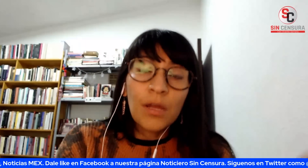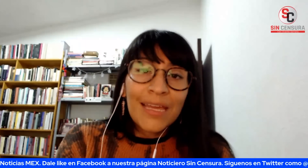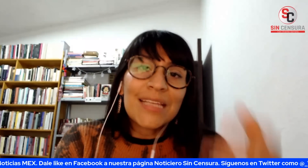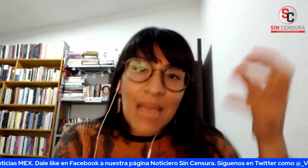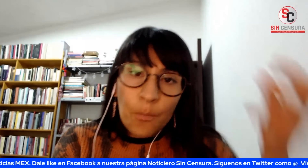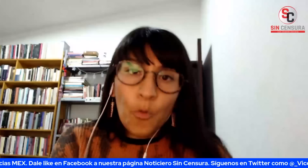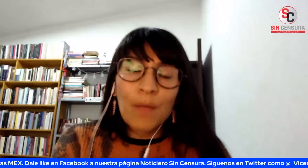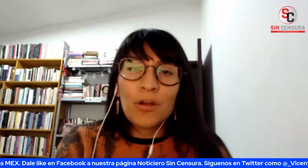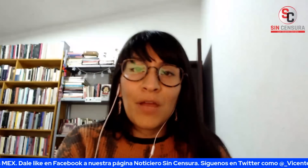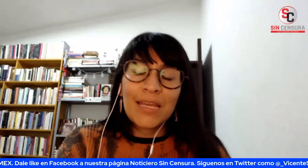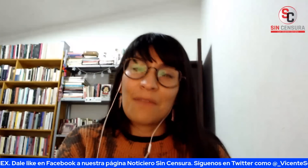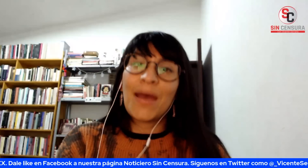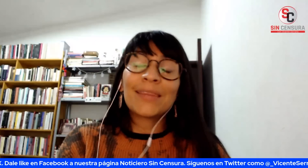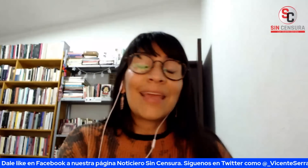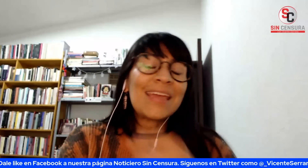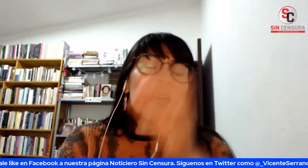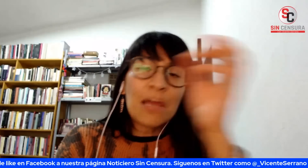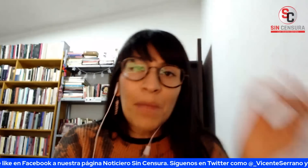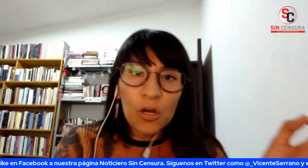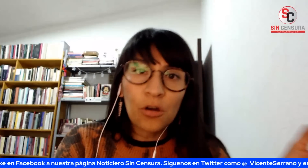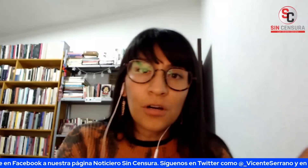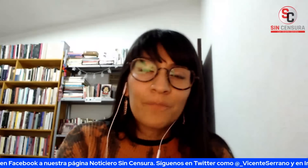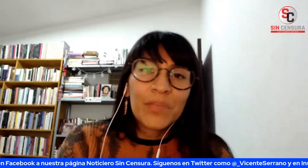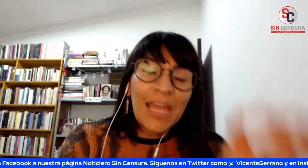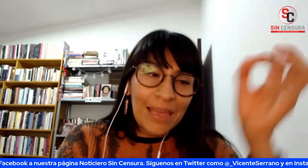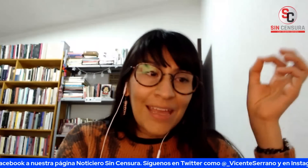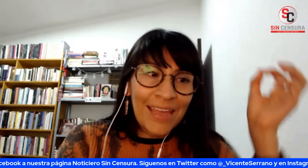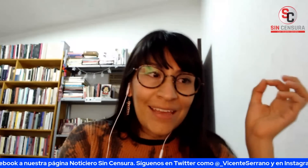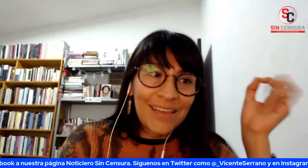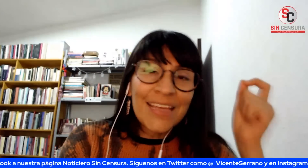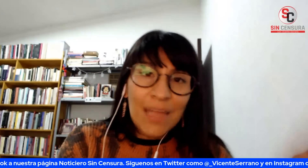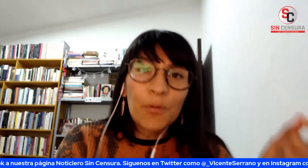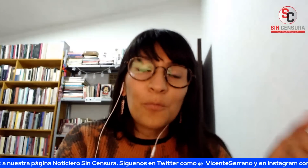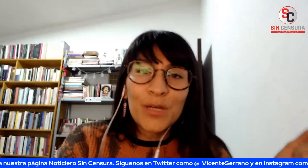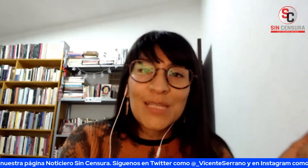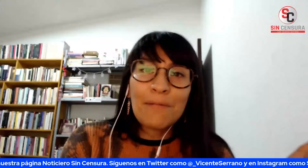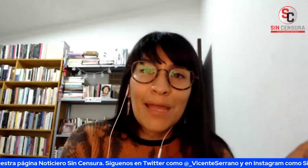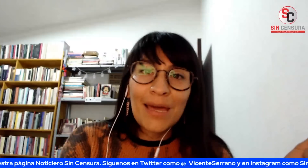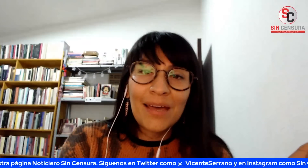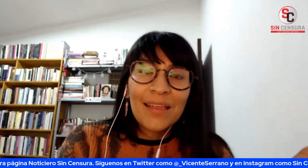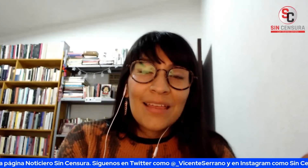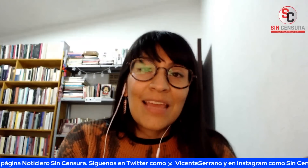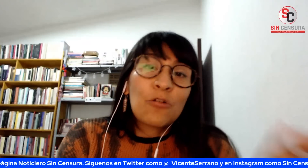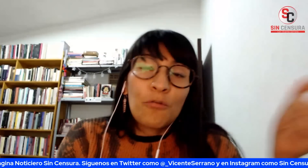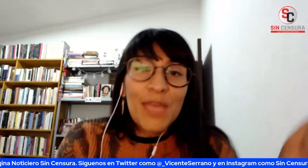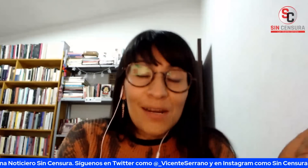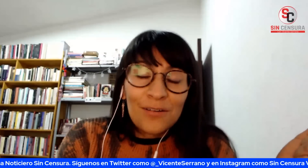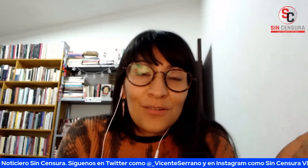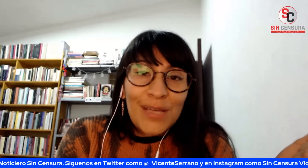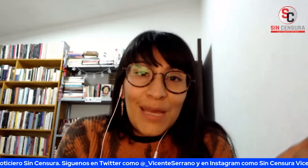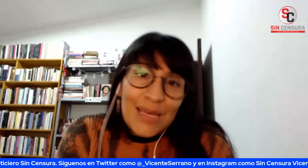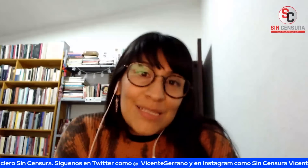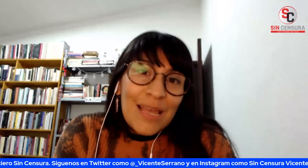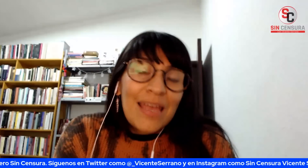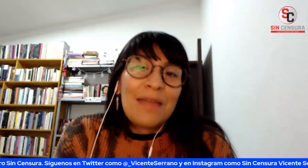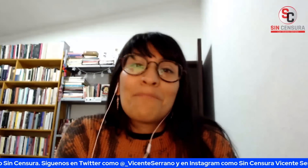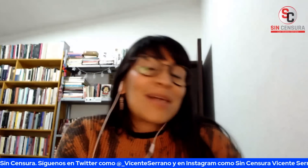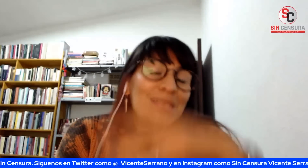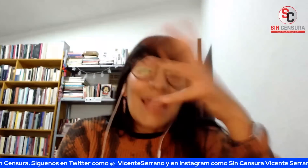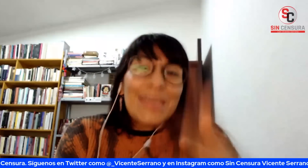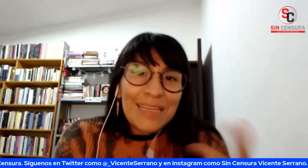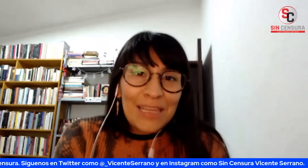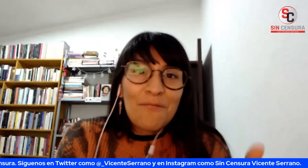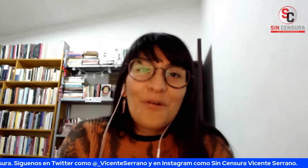plazo, que sea el pueblo el que mande, y qué mejor que esta propuesta venga del gobierno que es